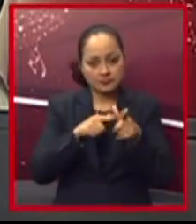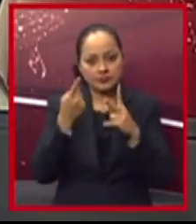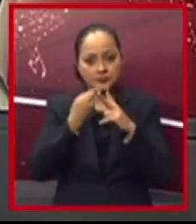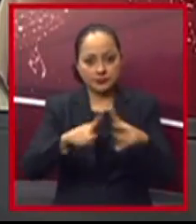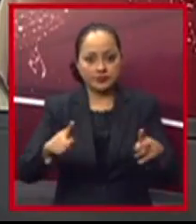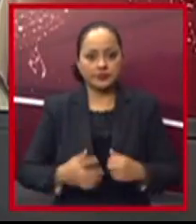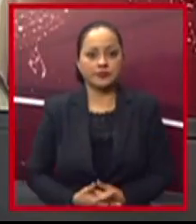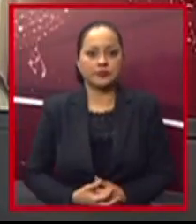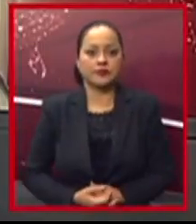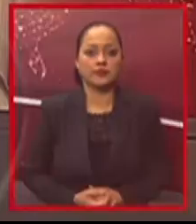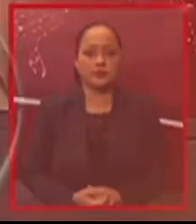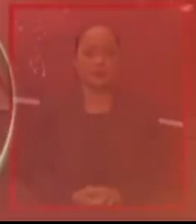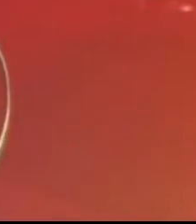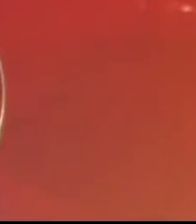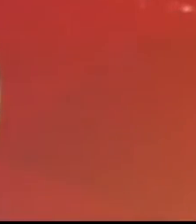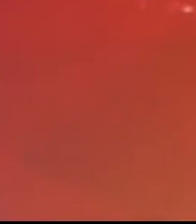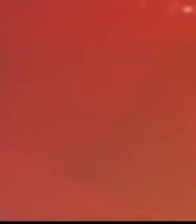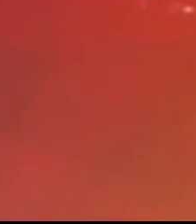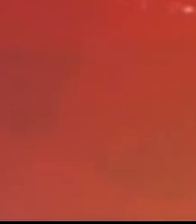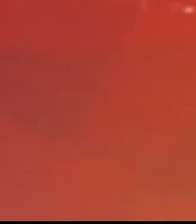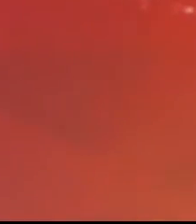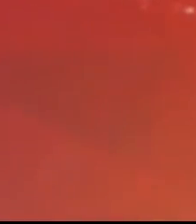comenzamos.